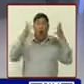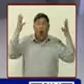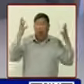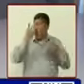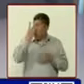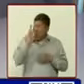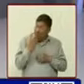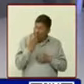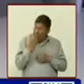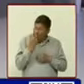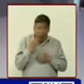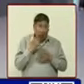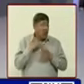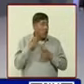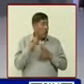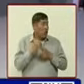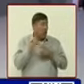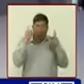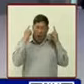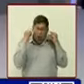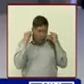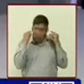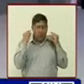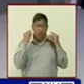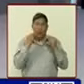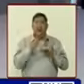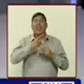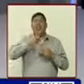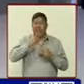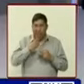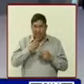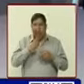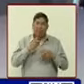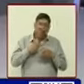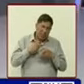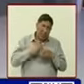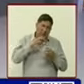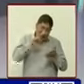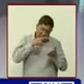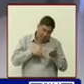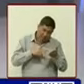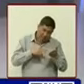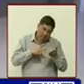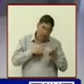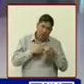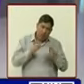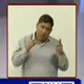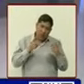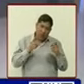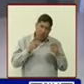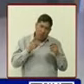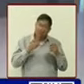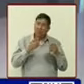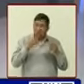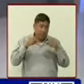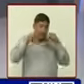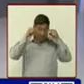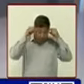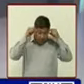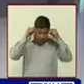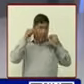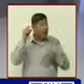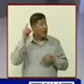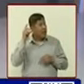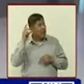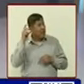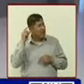de ceguera o de falta de audición. Estamos hablando de aquellas personas que tienen dificultad para ver, incluso cuando utilizan lentes, o tienen dificultades para oír y